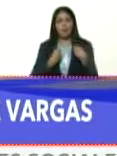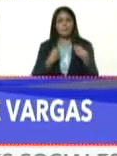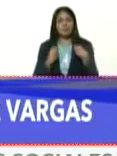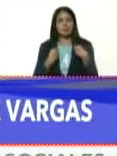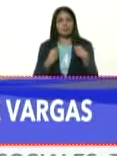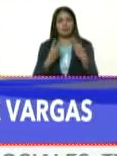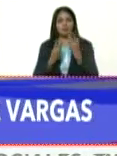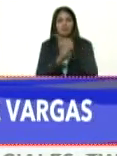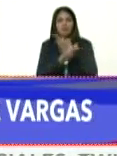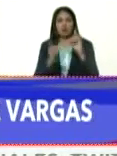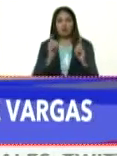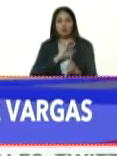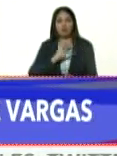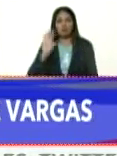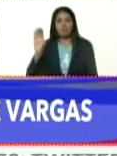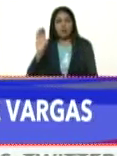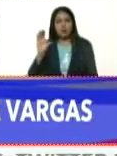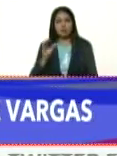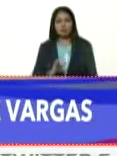país.